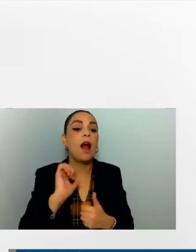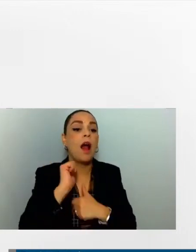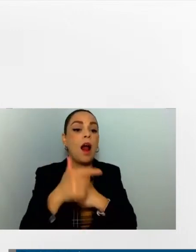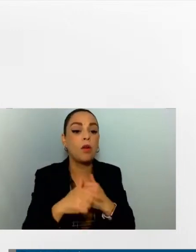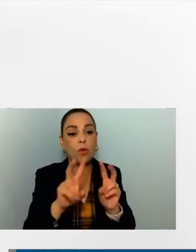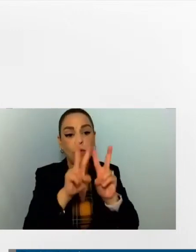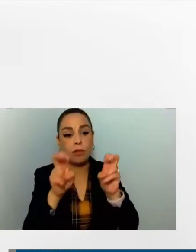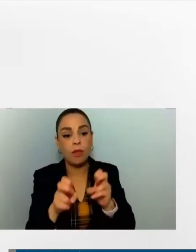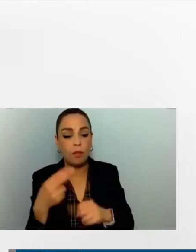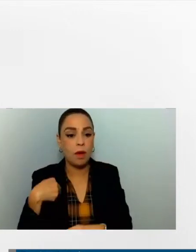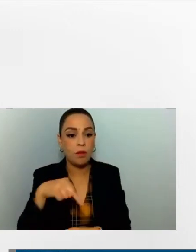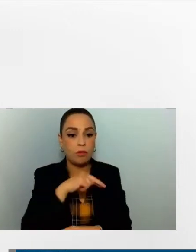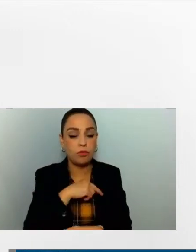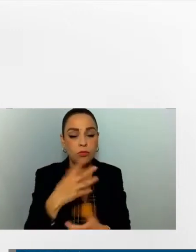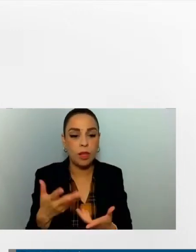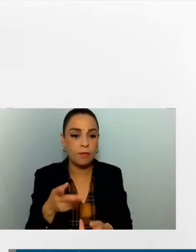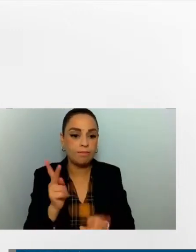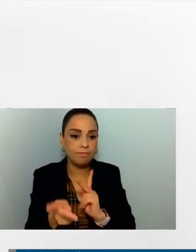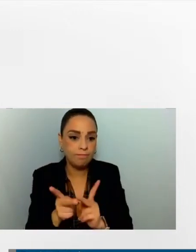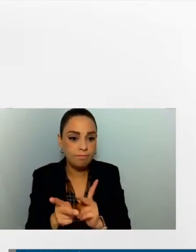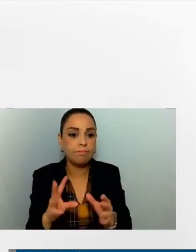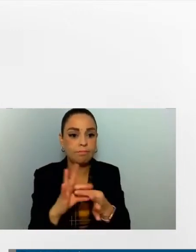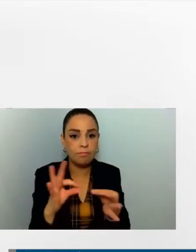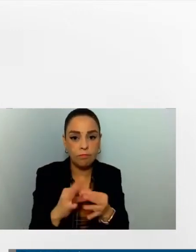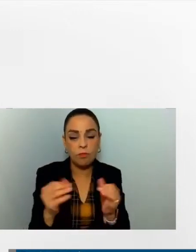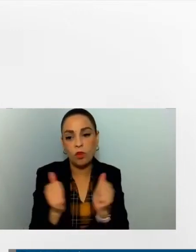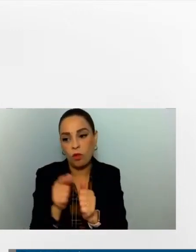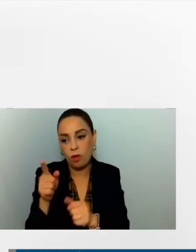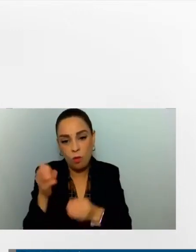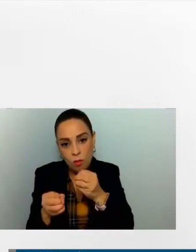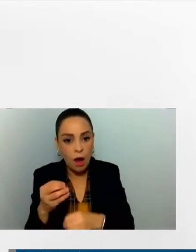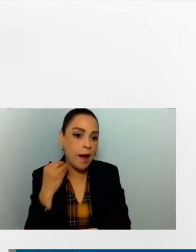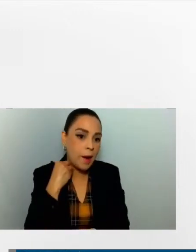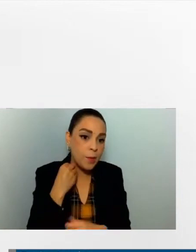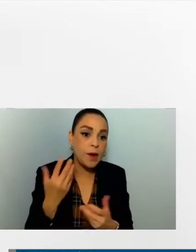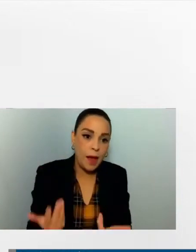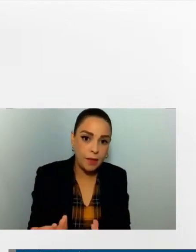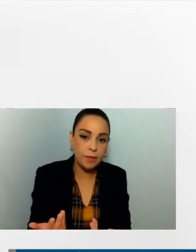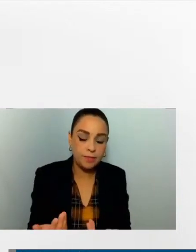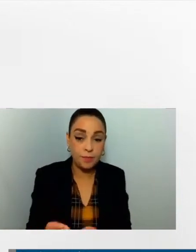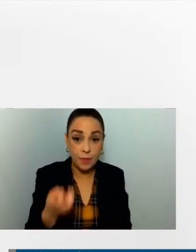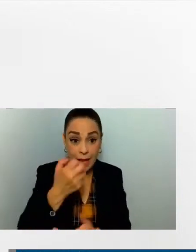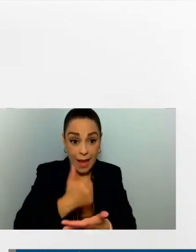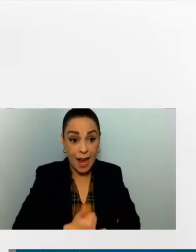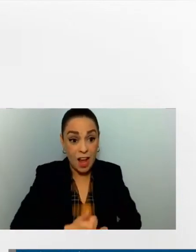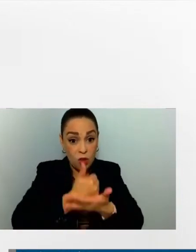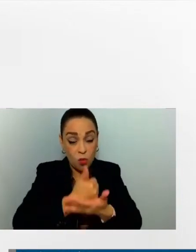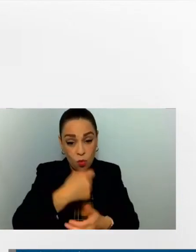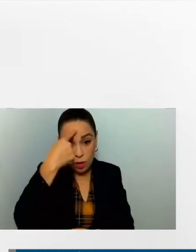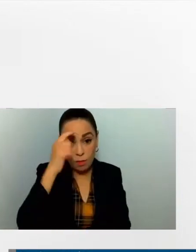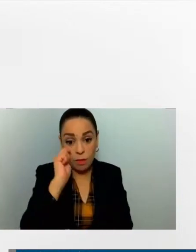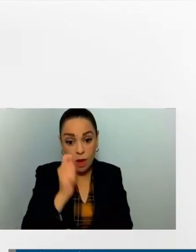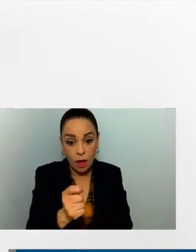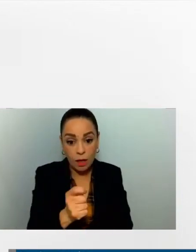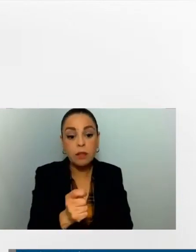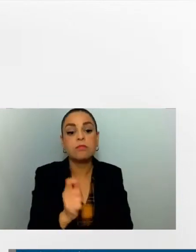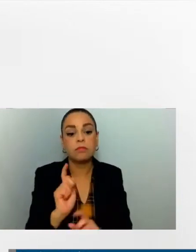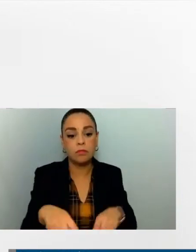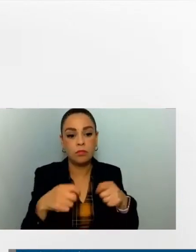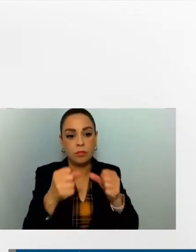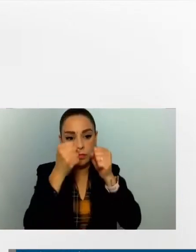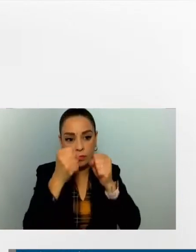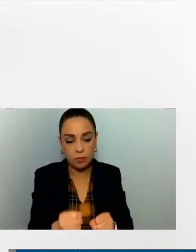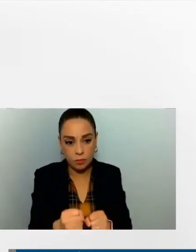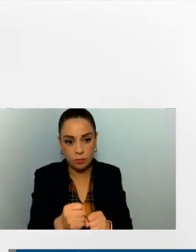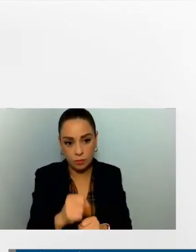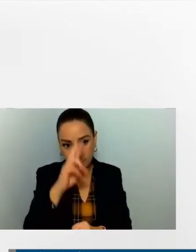jurisdiccionales. Y lo único que quisiera llamar la atención es que estas reflexiones sirven para el derecho a los alimentos, pero puede